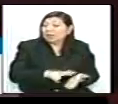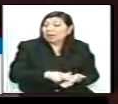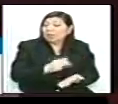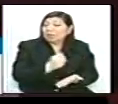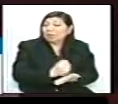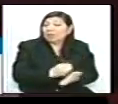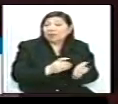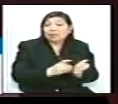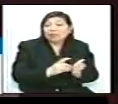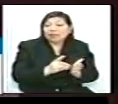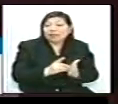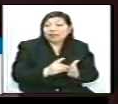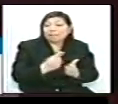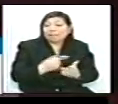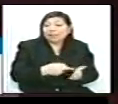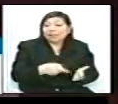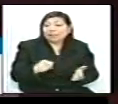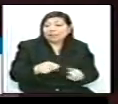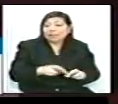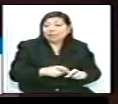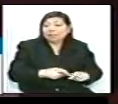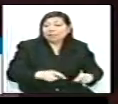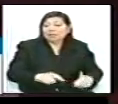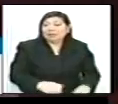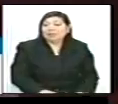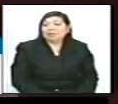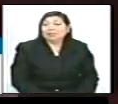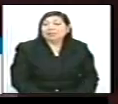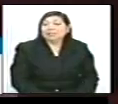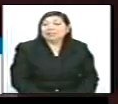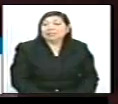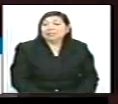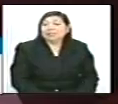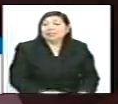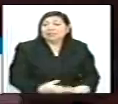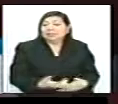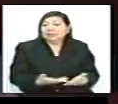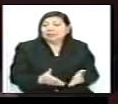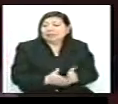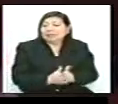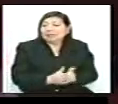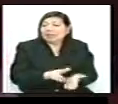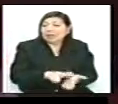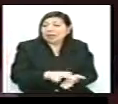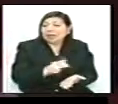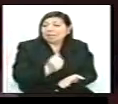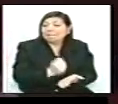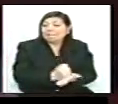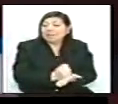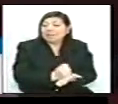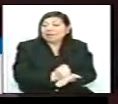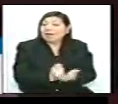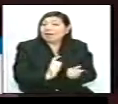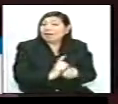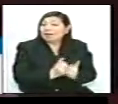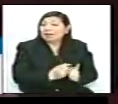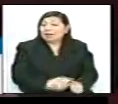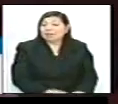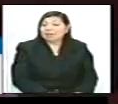un dictamen para que se pase directamente al Pleno. Claro, aquí quieren las normas por un tubo, pues, que se aprueben de la noche a la